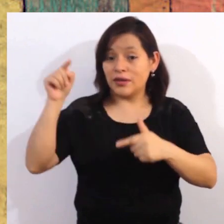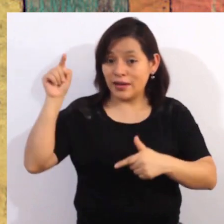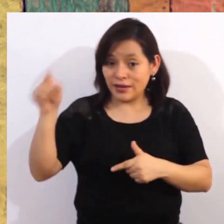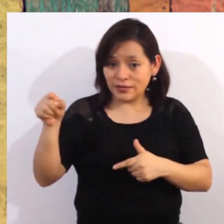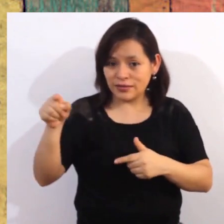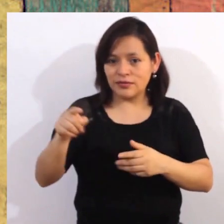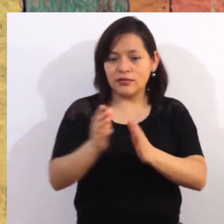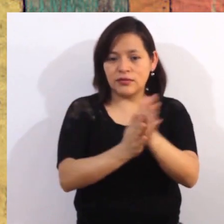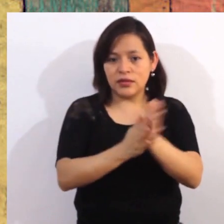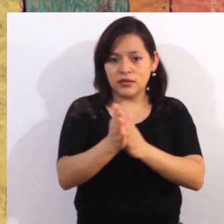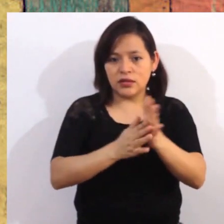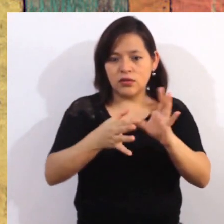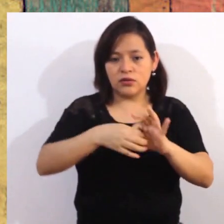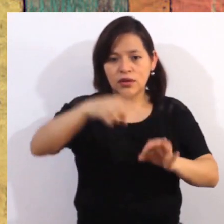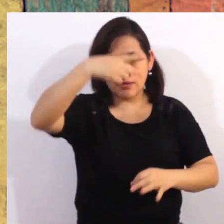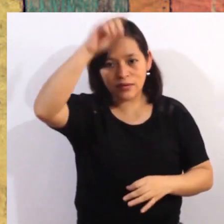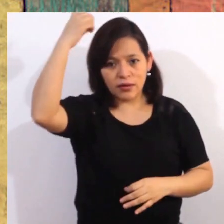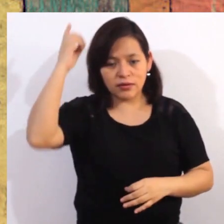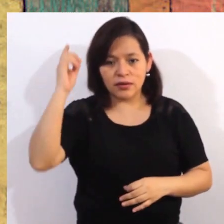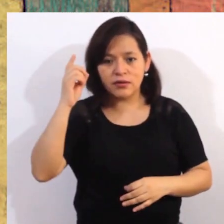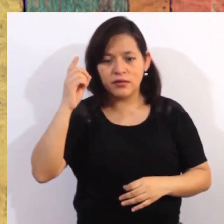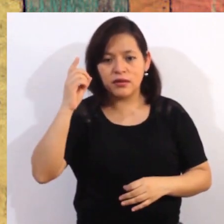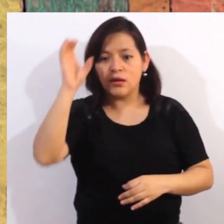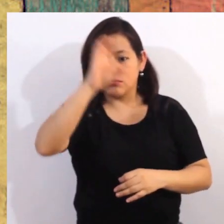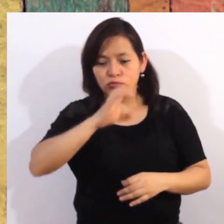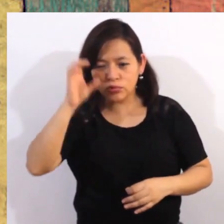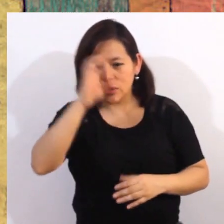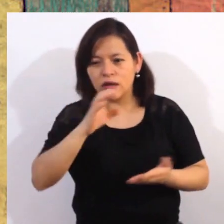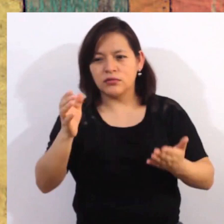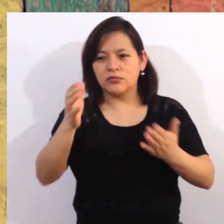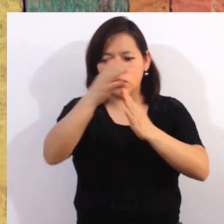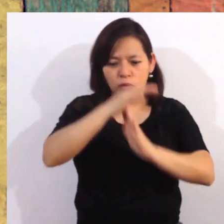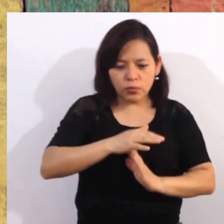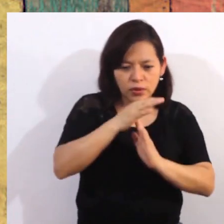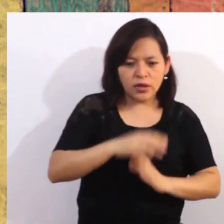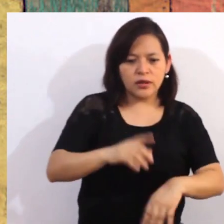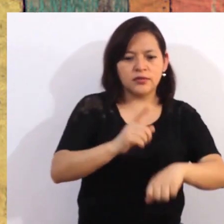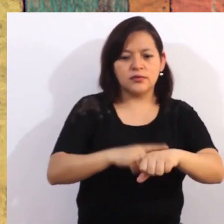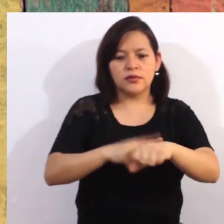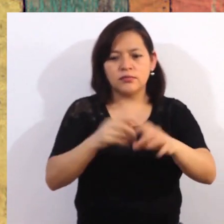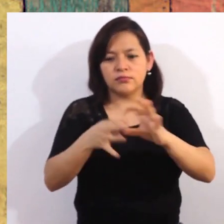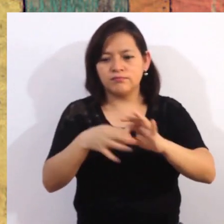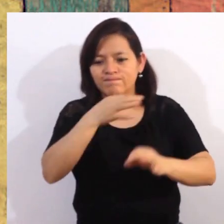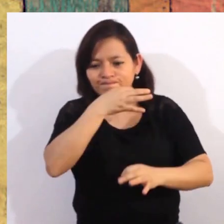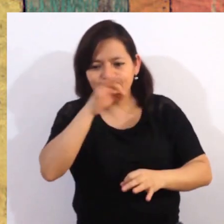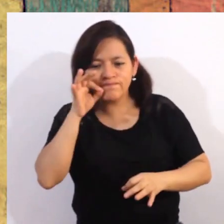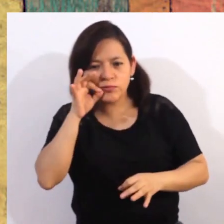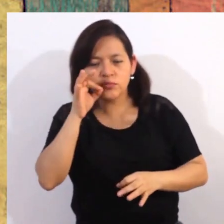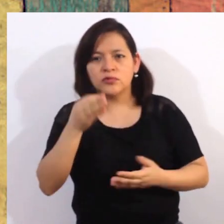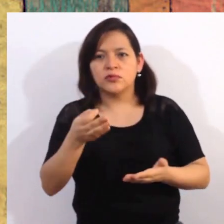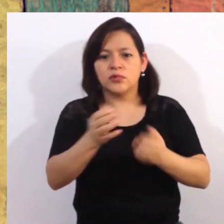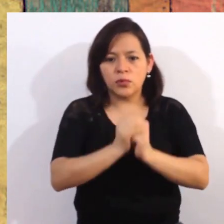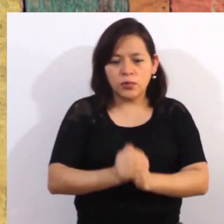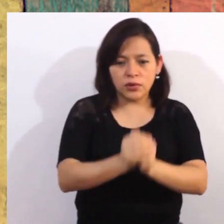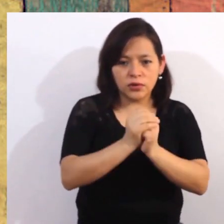que tenía Daniel al buscar, al humillarse en un tiempo de ayuno, de oración, en un tiempo de búsqueda por